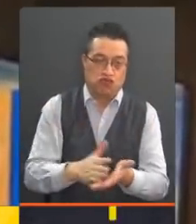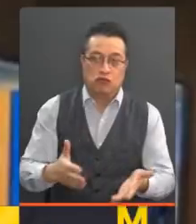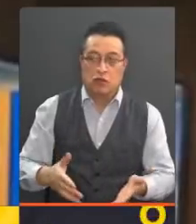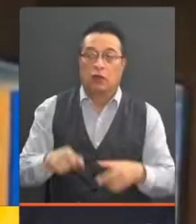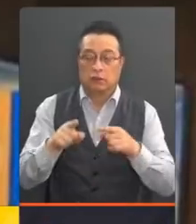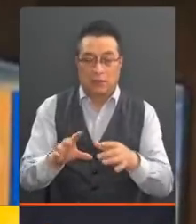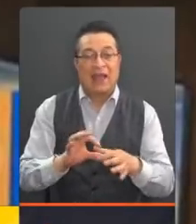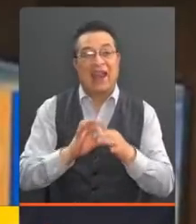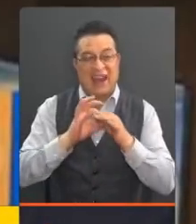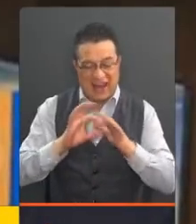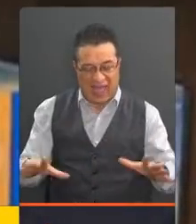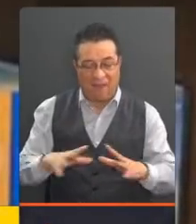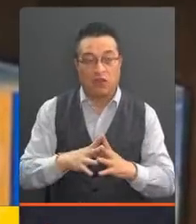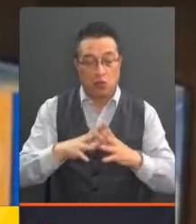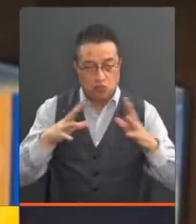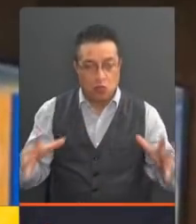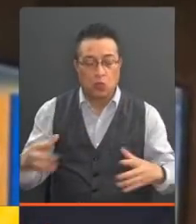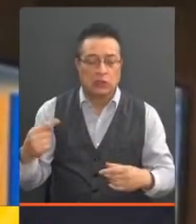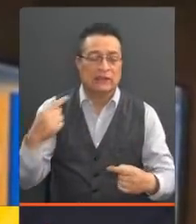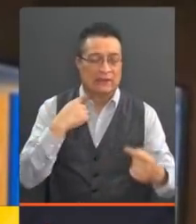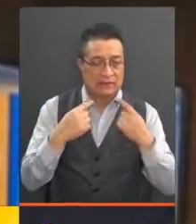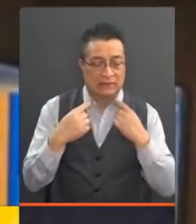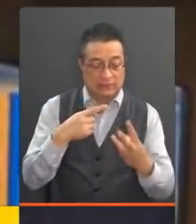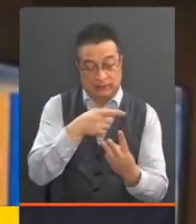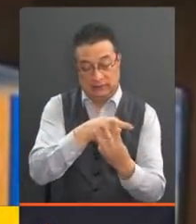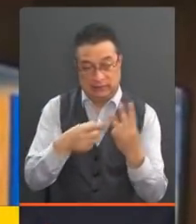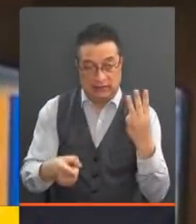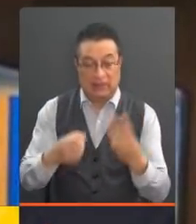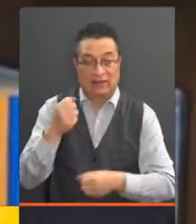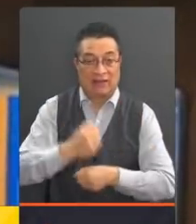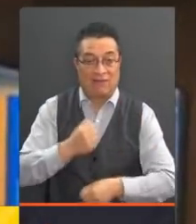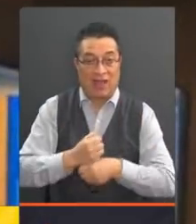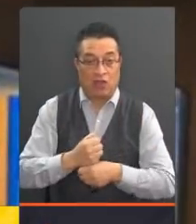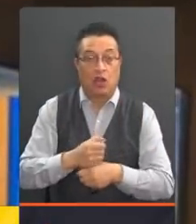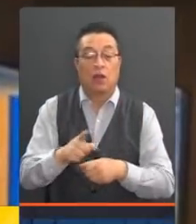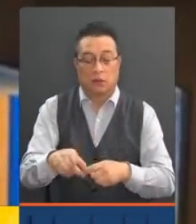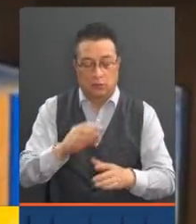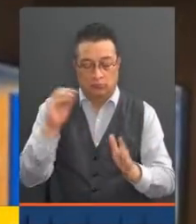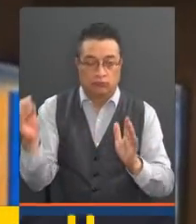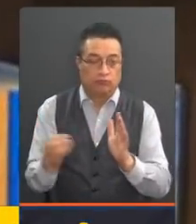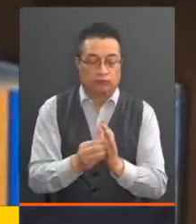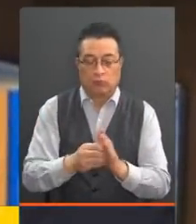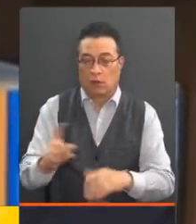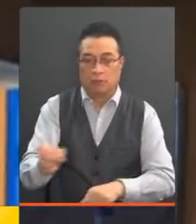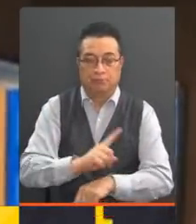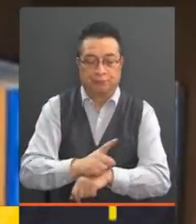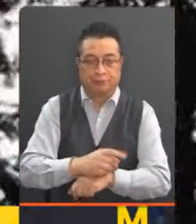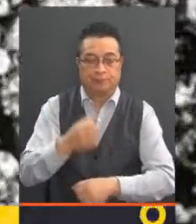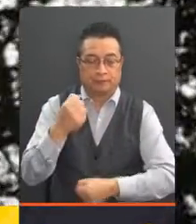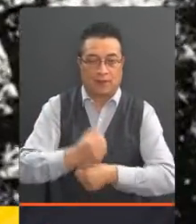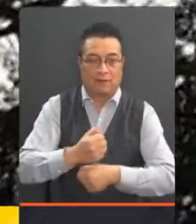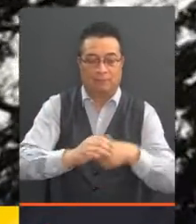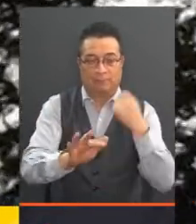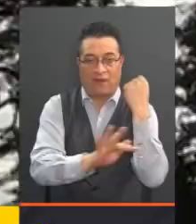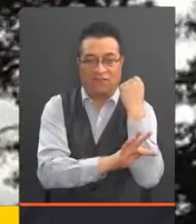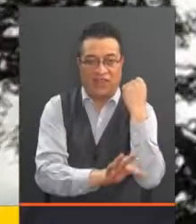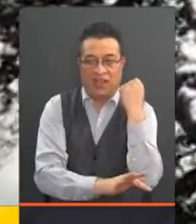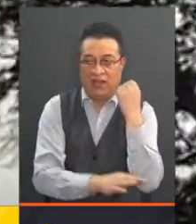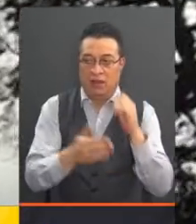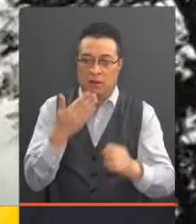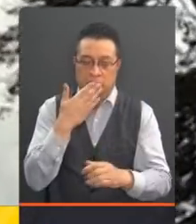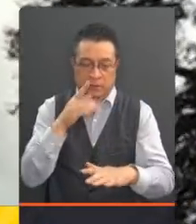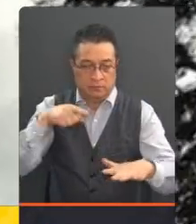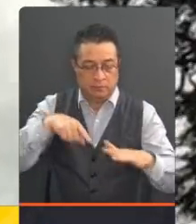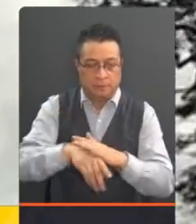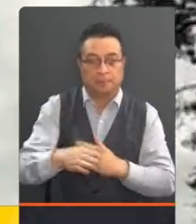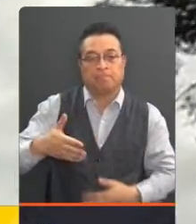la afectación de la integridad física de 3 trabajadores, por lo mismo se dispuso inmediatamente el trabajo de la Fiscalía de Alta Complejidad. Lamentablemente,